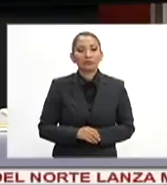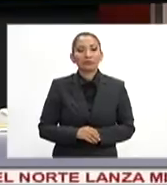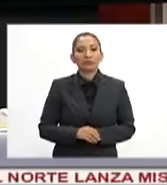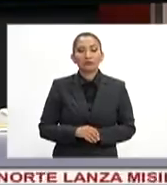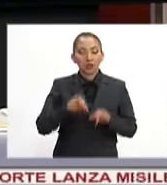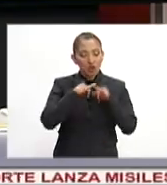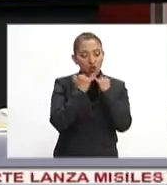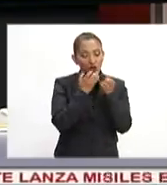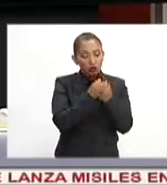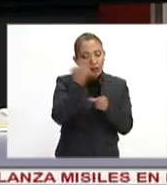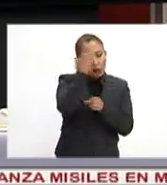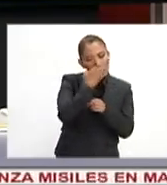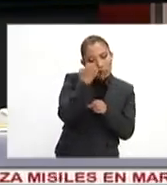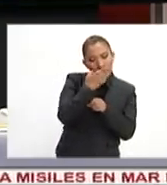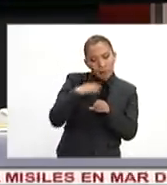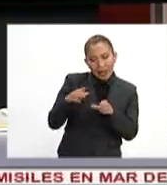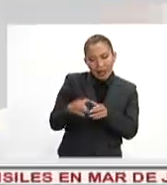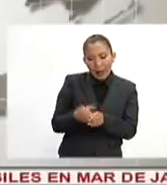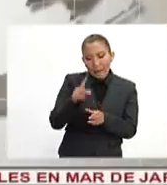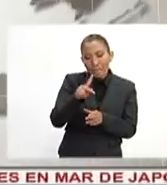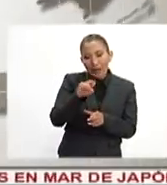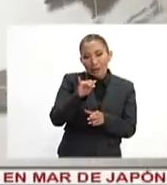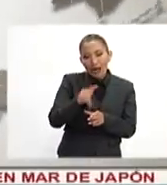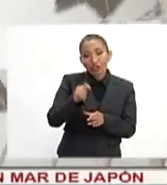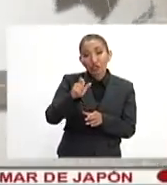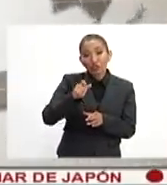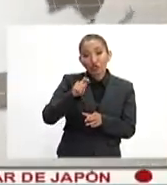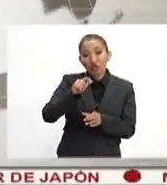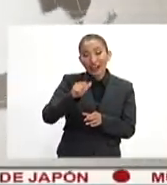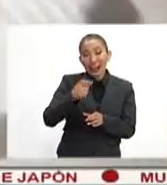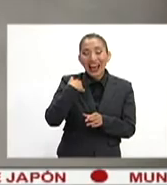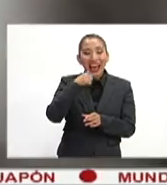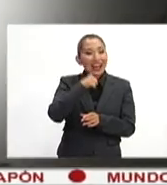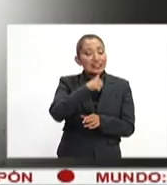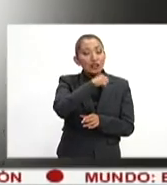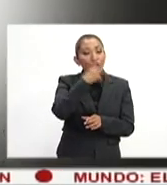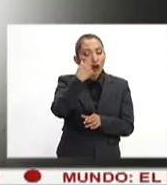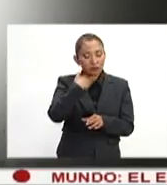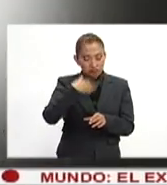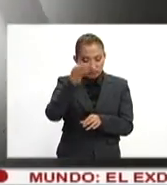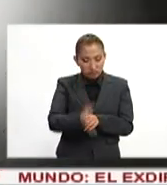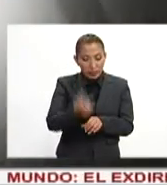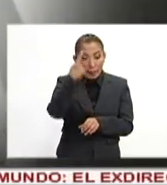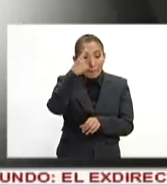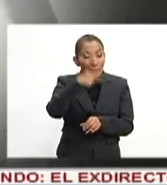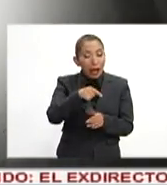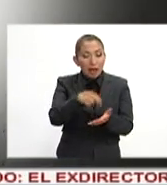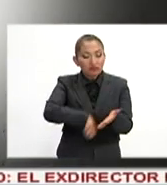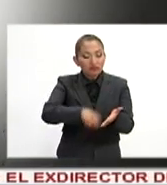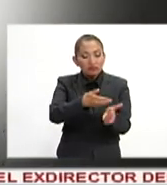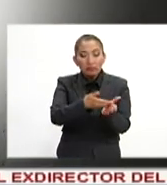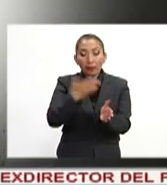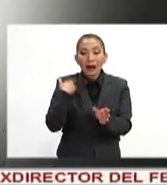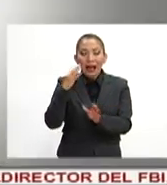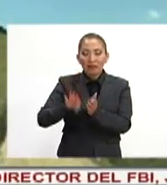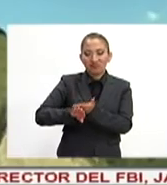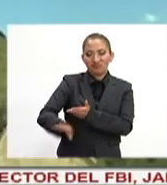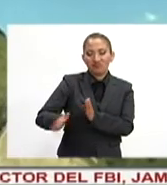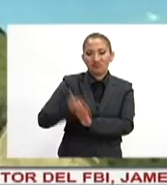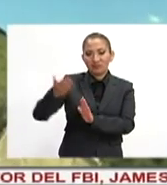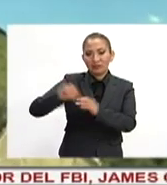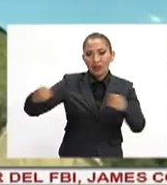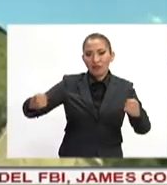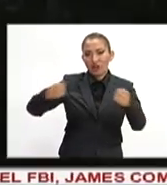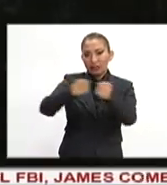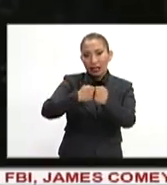La Junta de Supervisores del Condado de Pima en la ciudad de Tucson, en Arizona, aprobaron 2 resoluciones para rechazar la construcción del muro en la